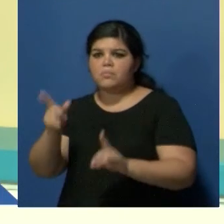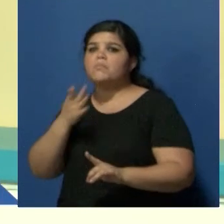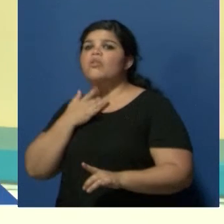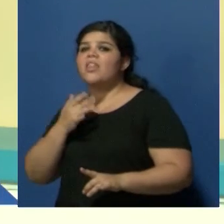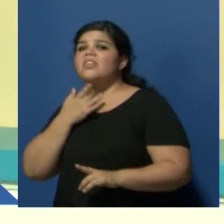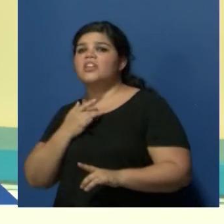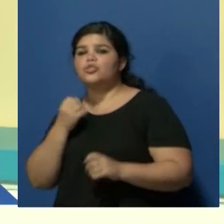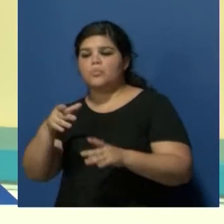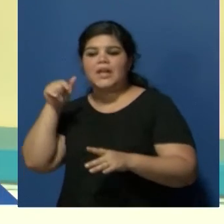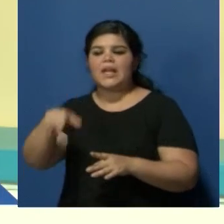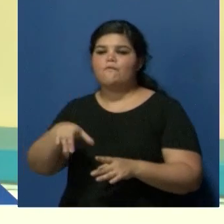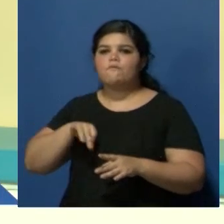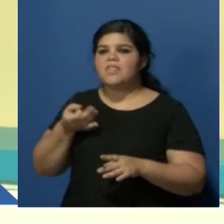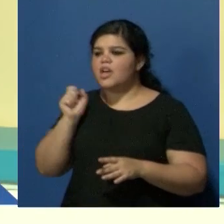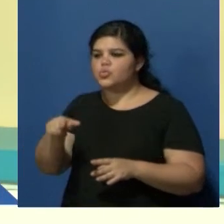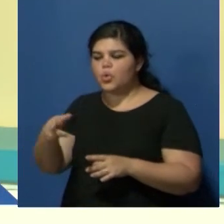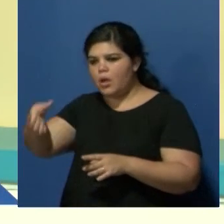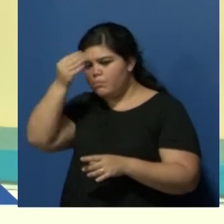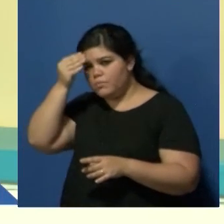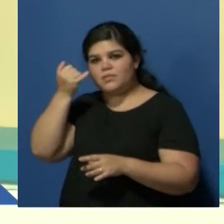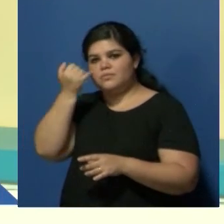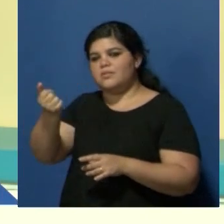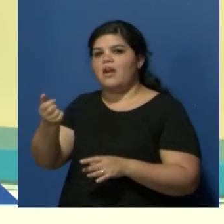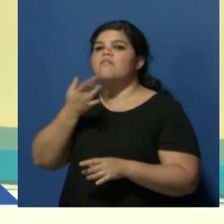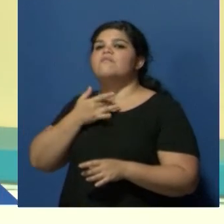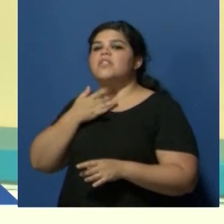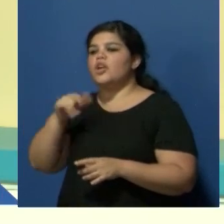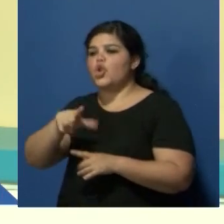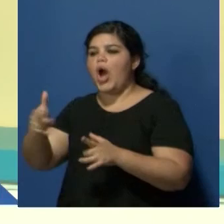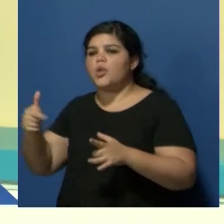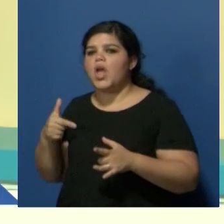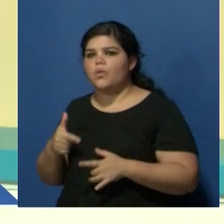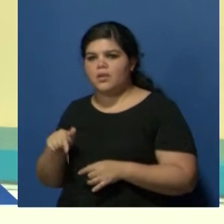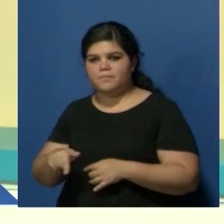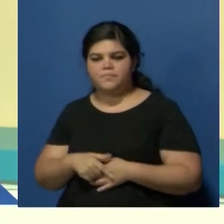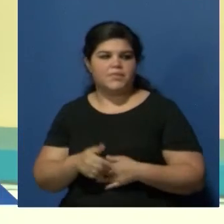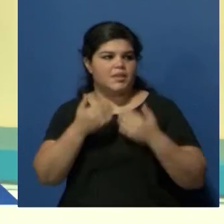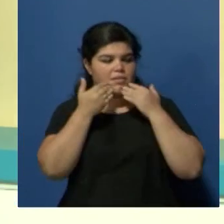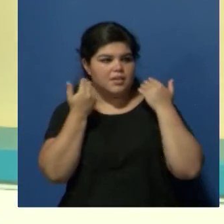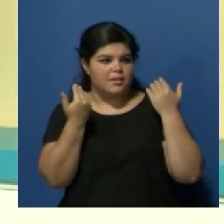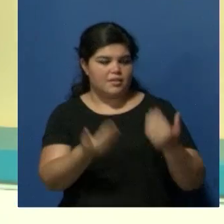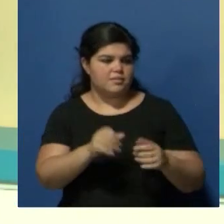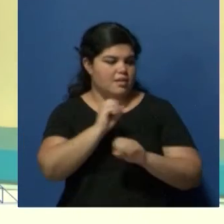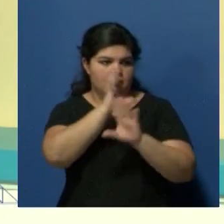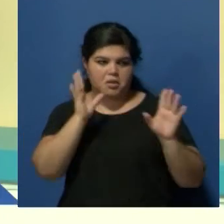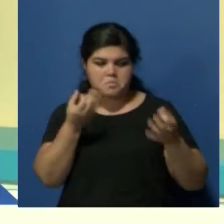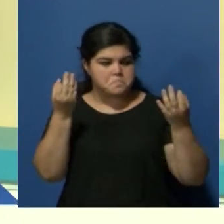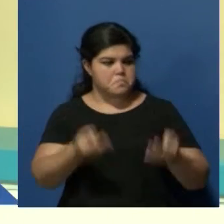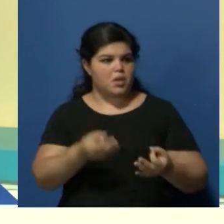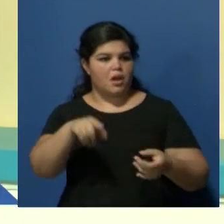Porque su vida sigue girando alrededor de ese consumo que no tienen. Claro, Exacto. claro. ¿Sí? Bueno, Miguel, muchas gracias. Muchas Ha sido gracias. muy Buenas claro noches. y De nada. quedamos